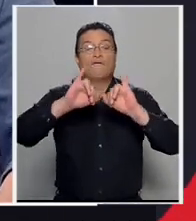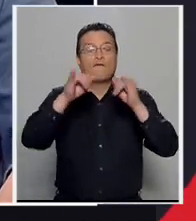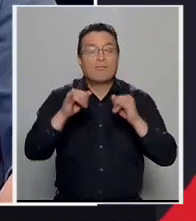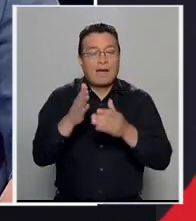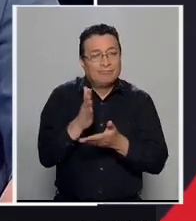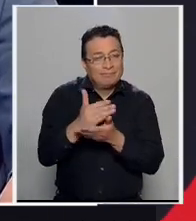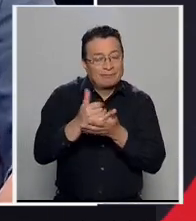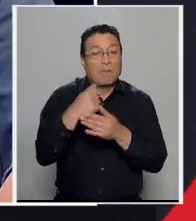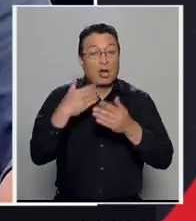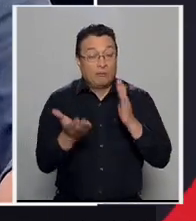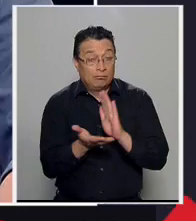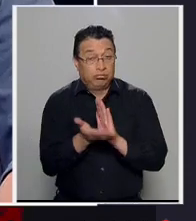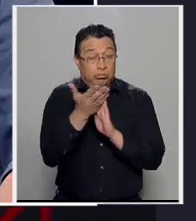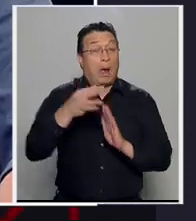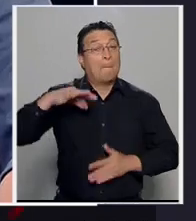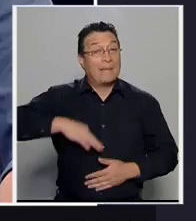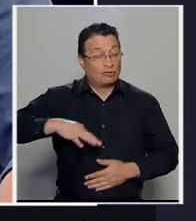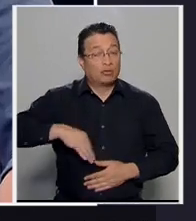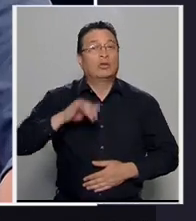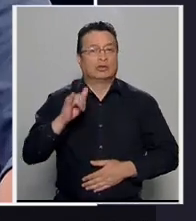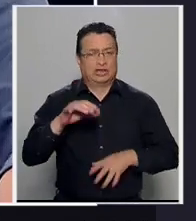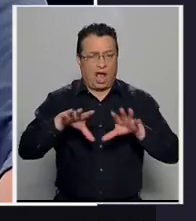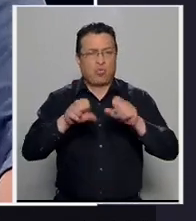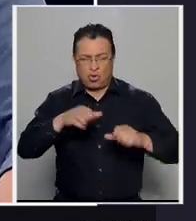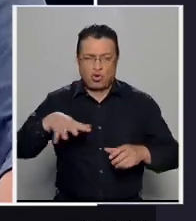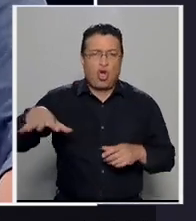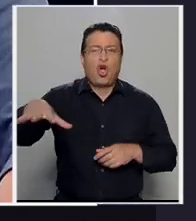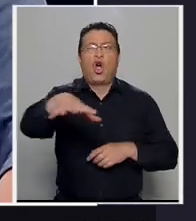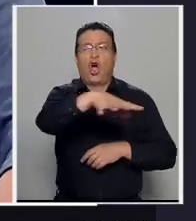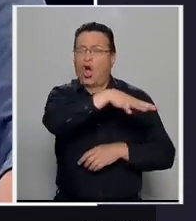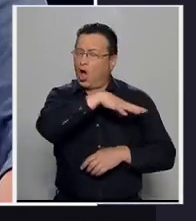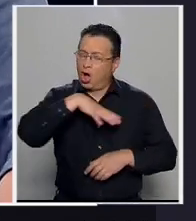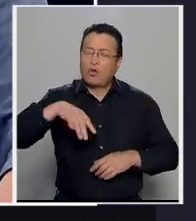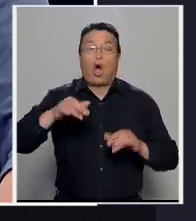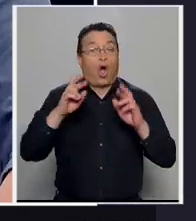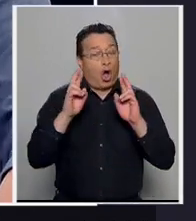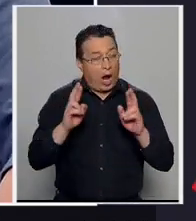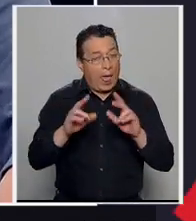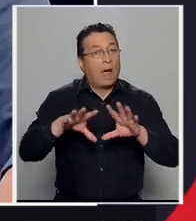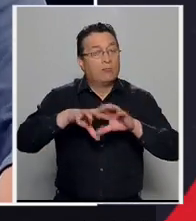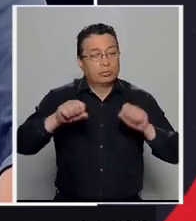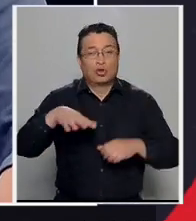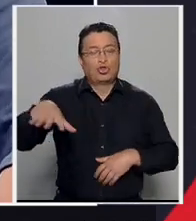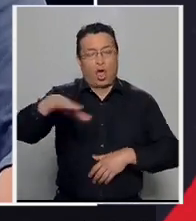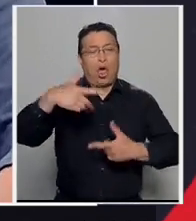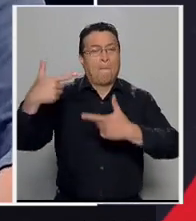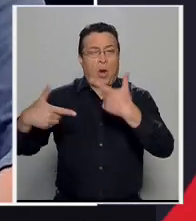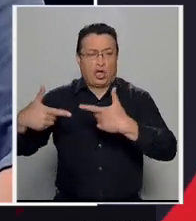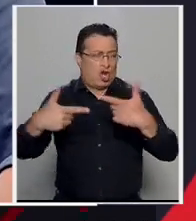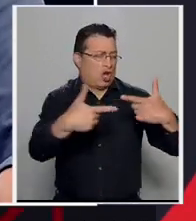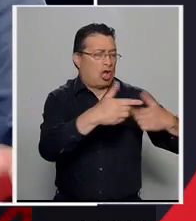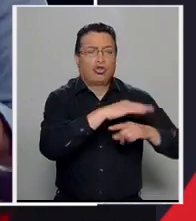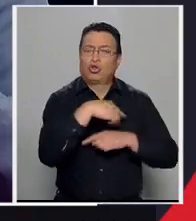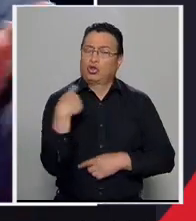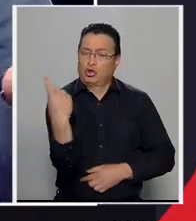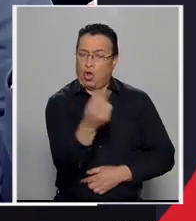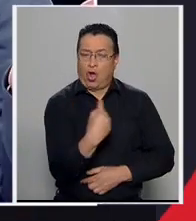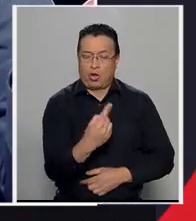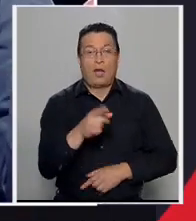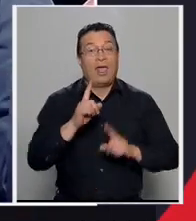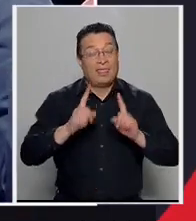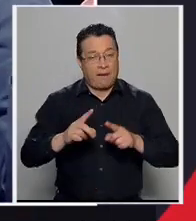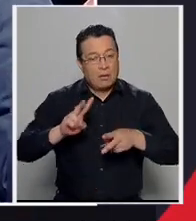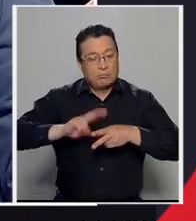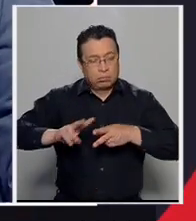pero aumentar las pensiones tiene que ser un consenso que yo esperaría sea transversal a toda la clase política. Y en eso tenemos que construir